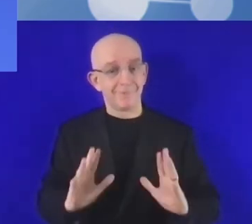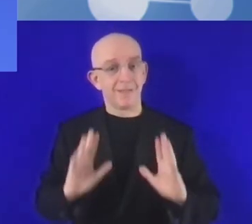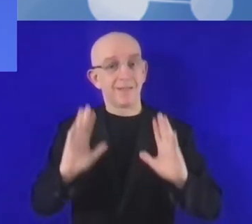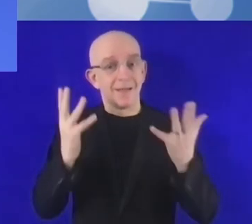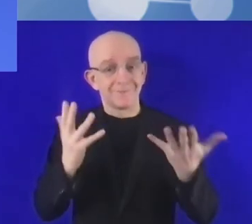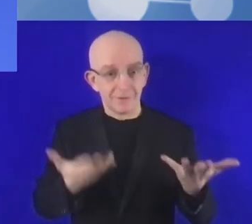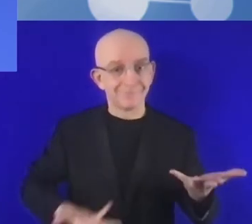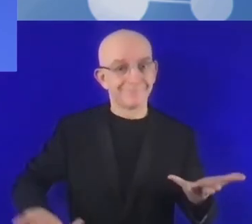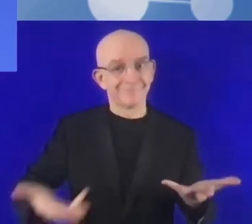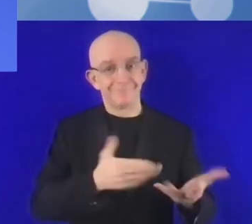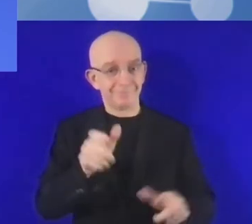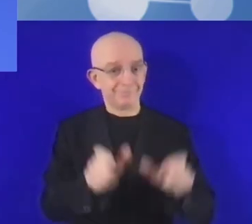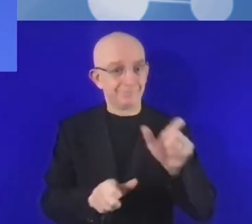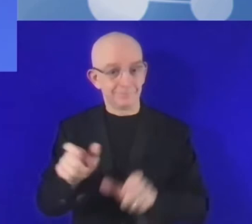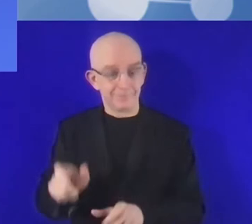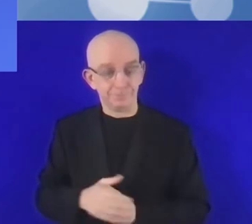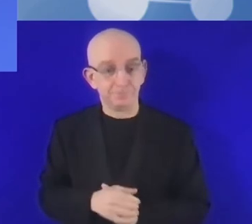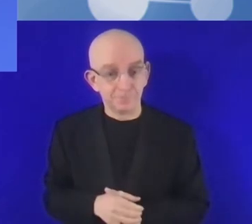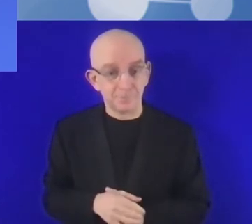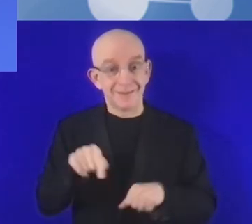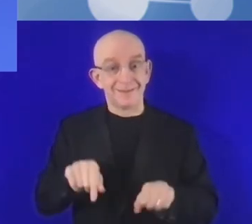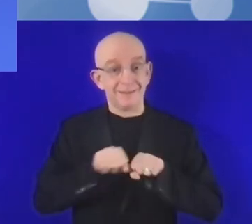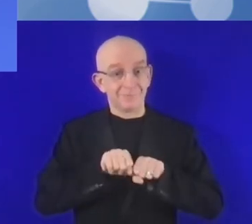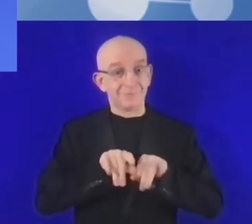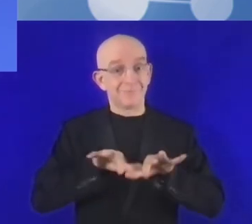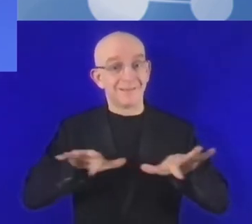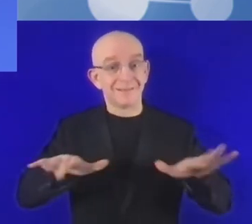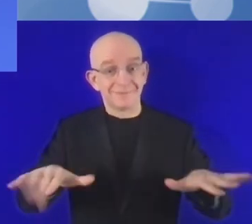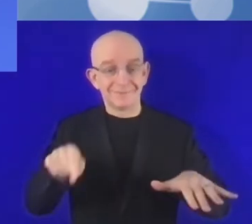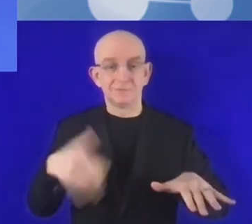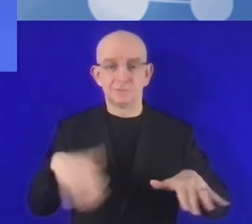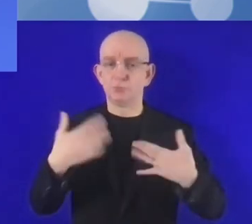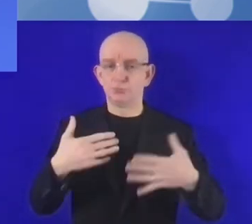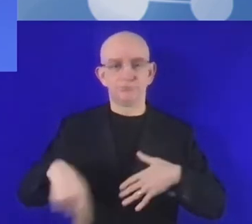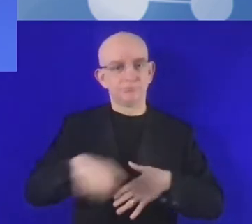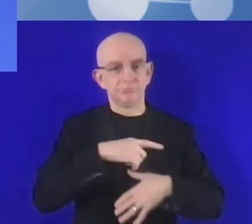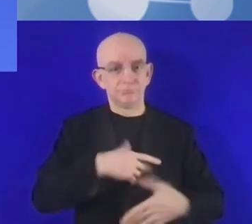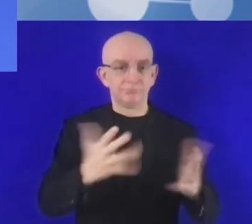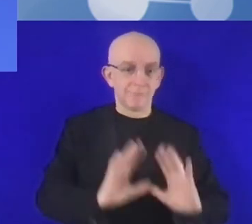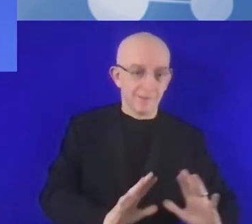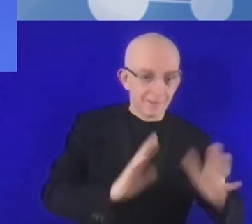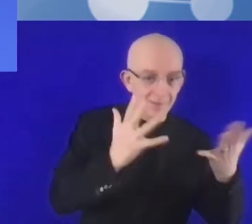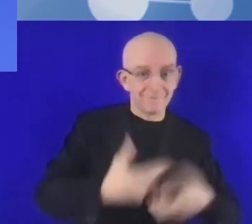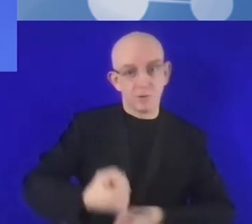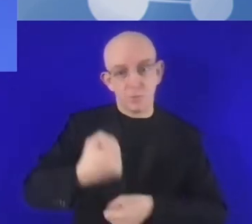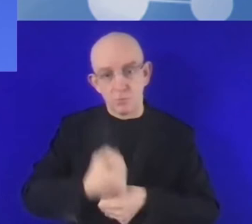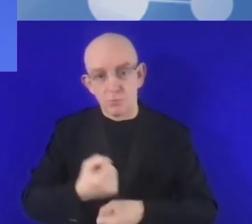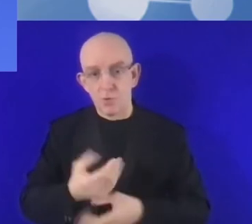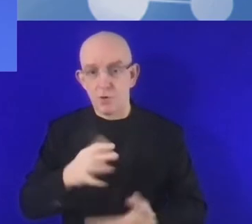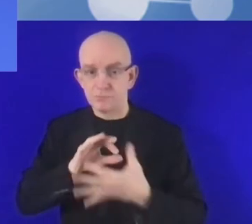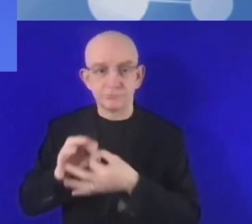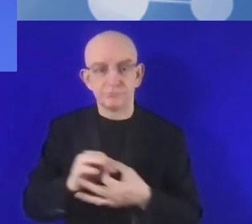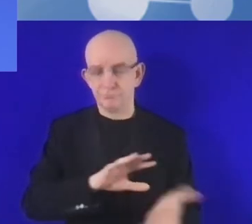Hoy, más que nunca, somos testigos de la manera como COVID ha cambiado nuestras vidas.